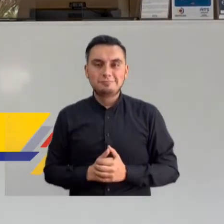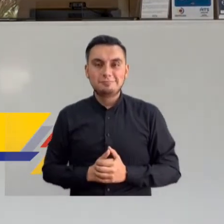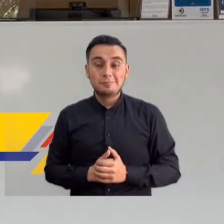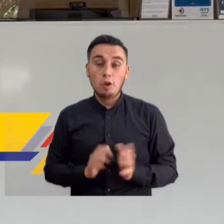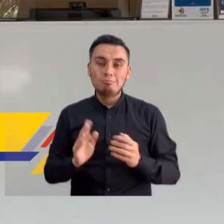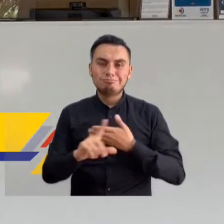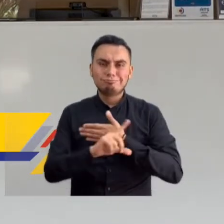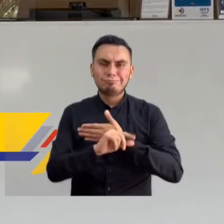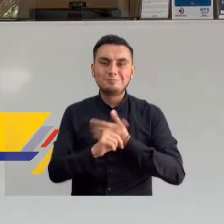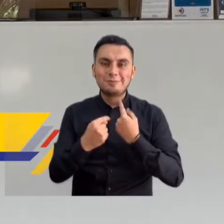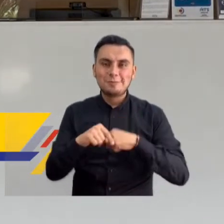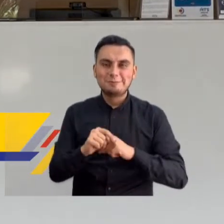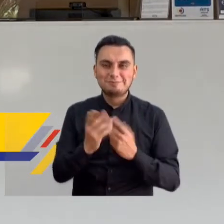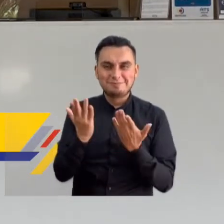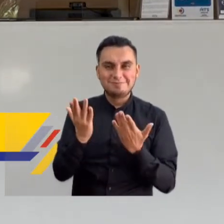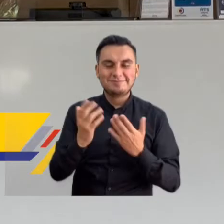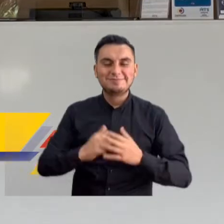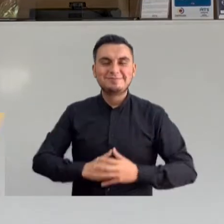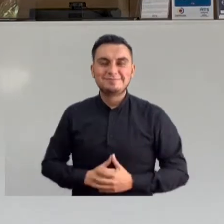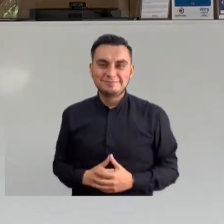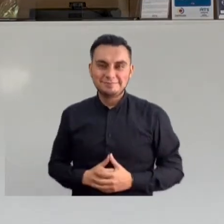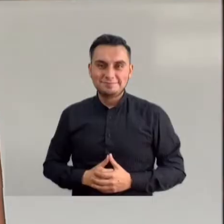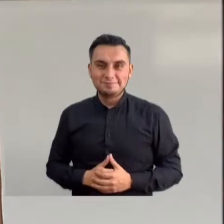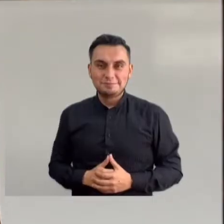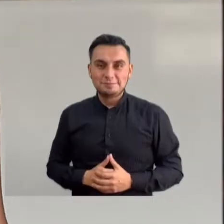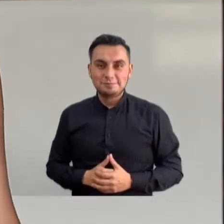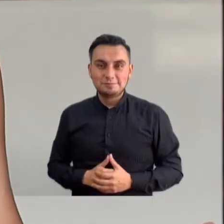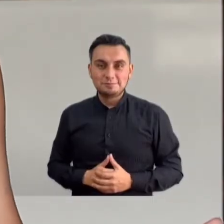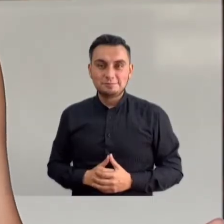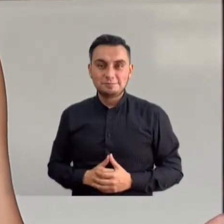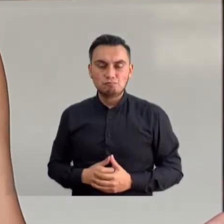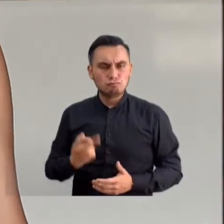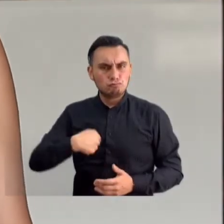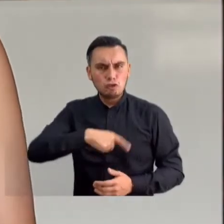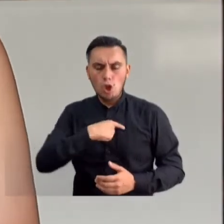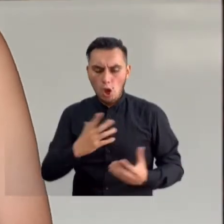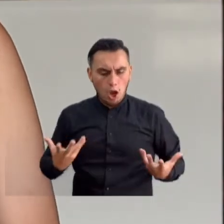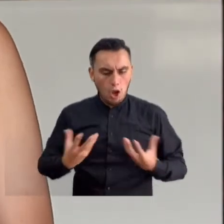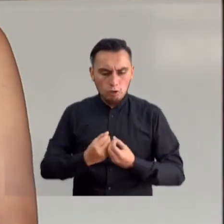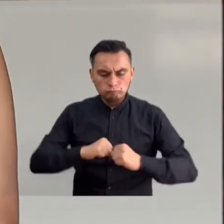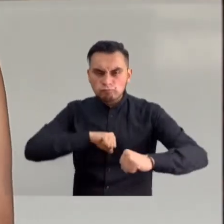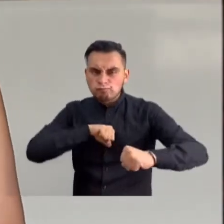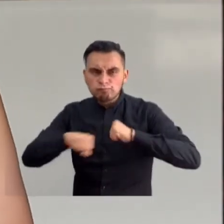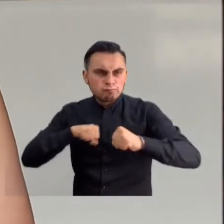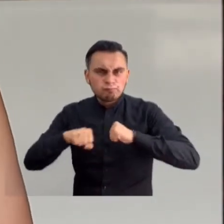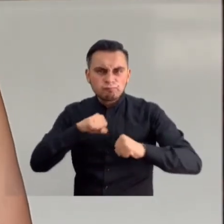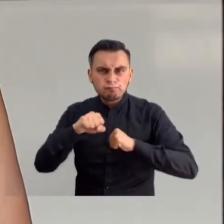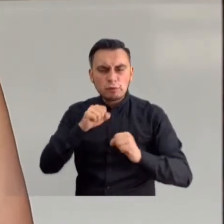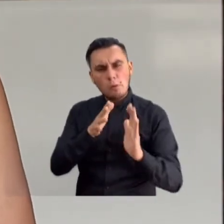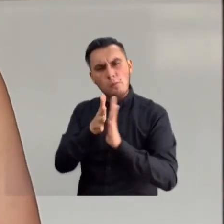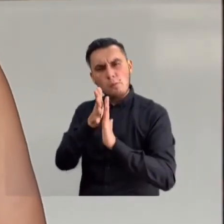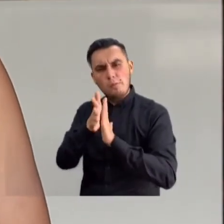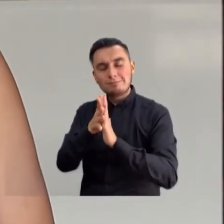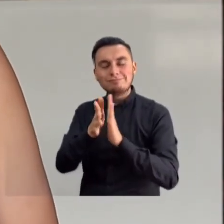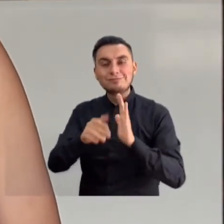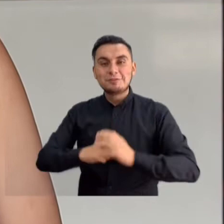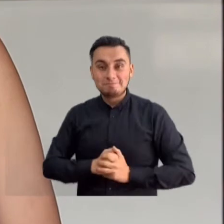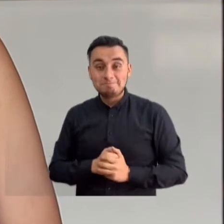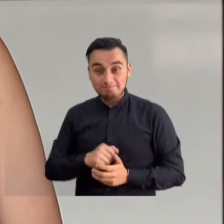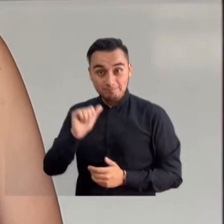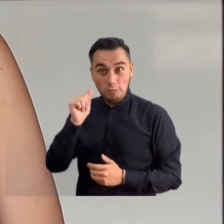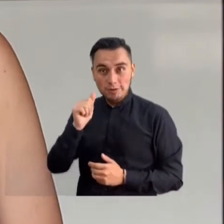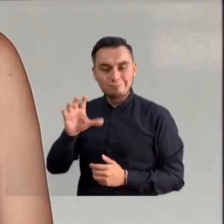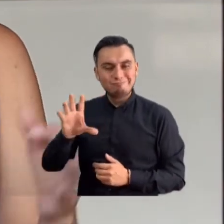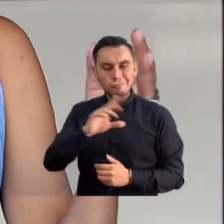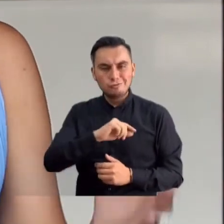República o en Twitter, arroba cgr-colombia. Con todo nuestro equipo estaremos trabajando para llevarles información de primera mano. Y